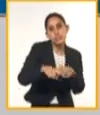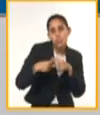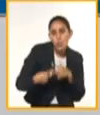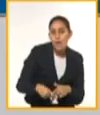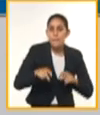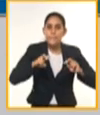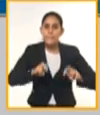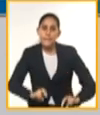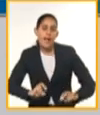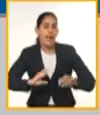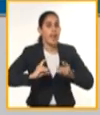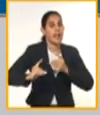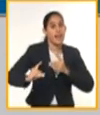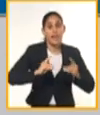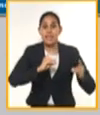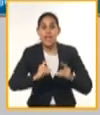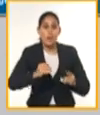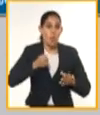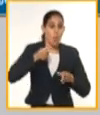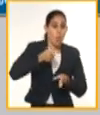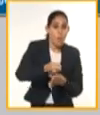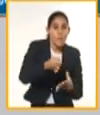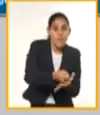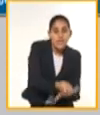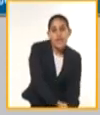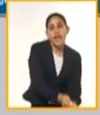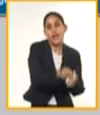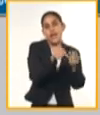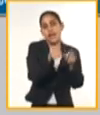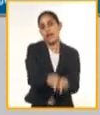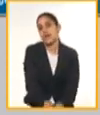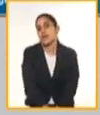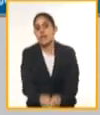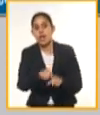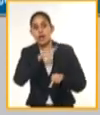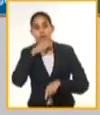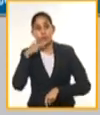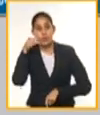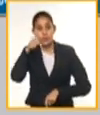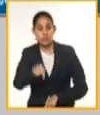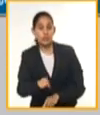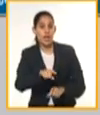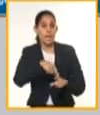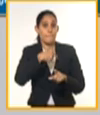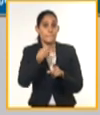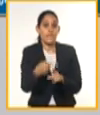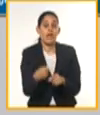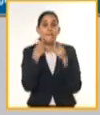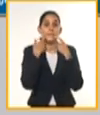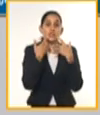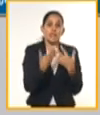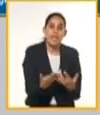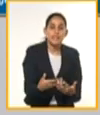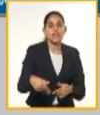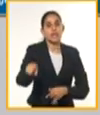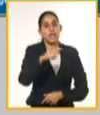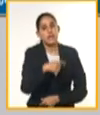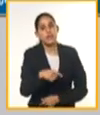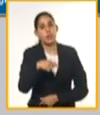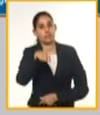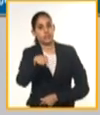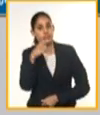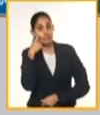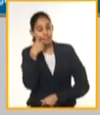Si queremos obligar a Rusia a sentarse, tenemos nosotros que también tomar en consideración lo que dice Rusia, y a partir de ahí entró en